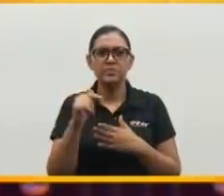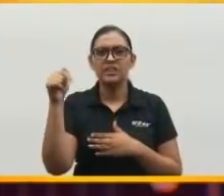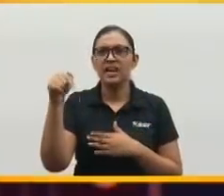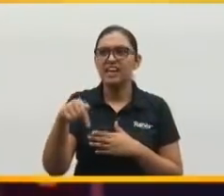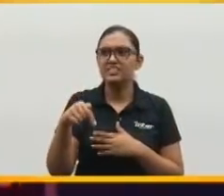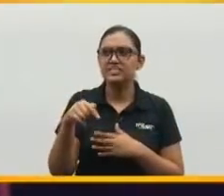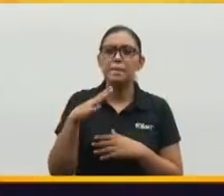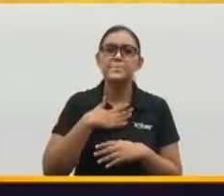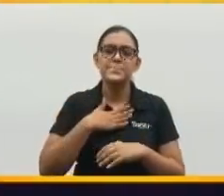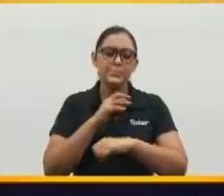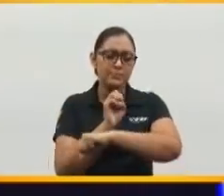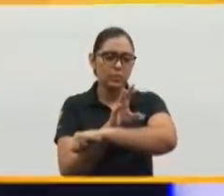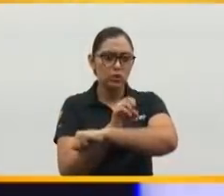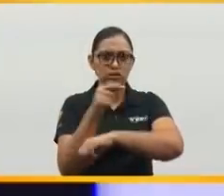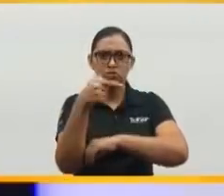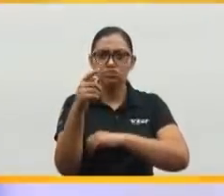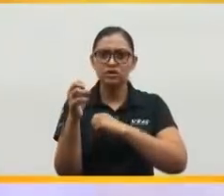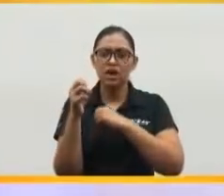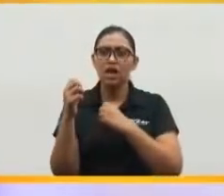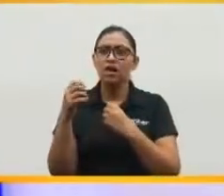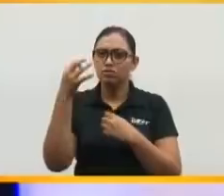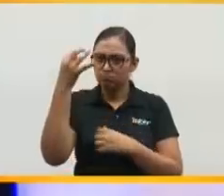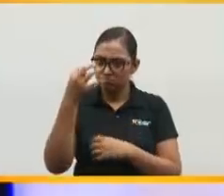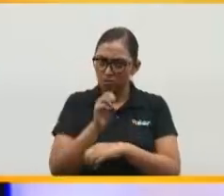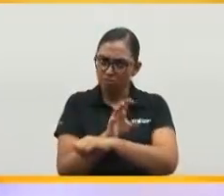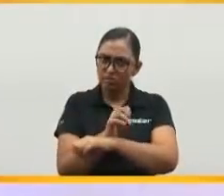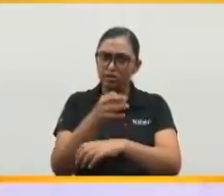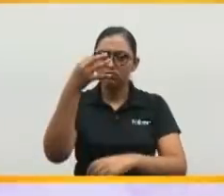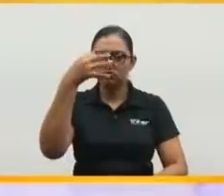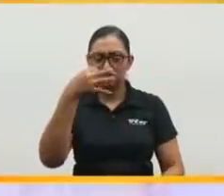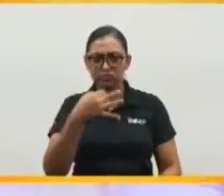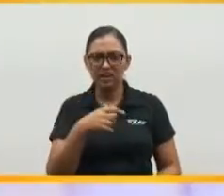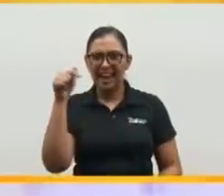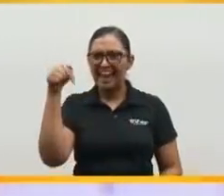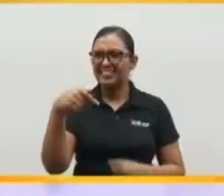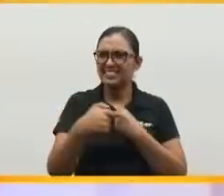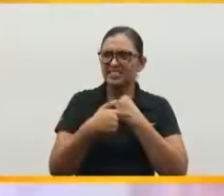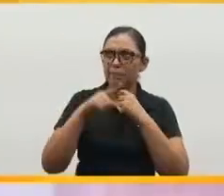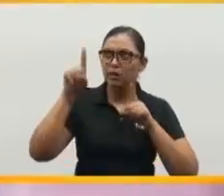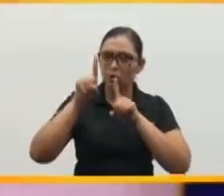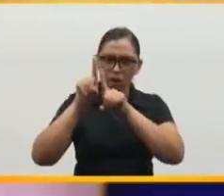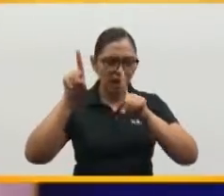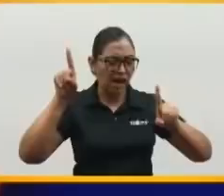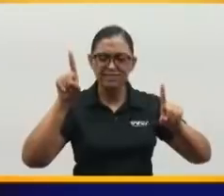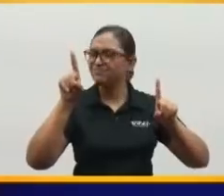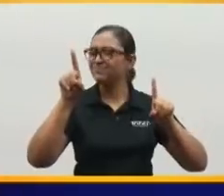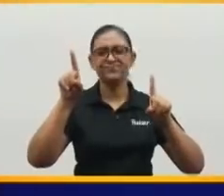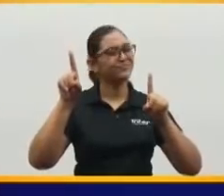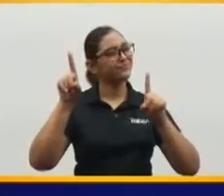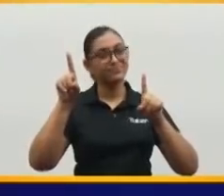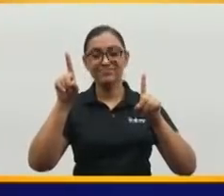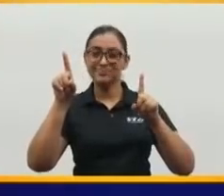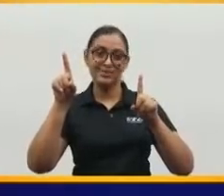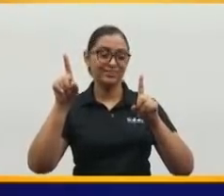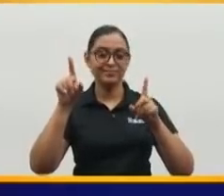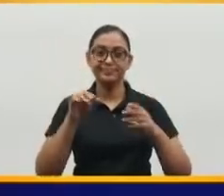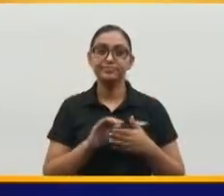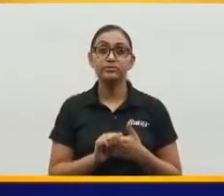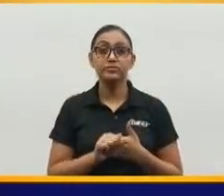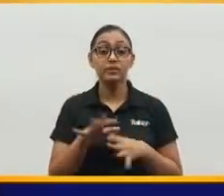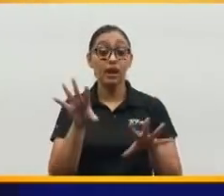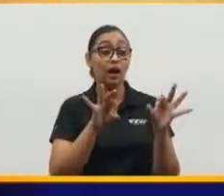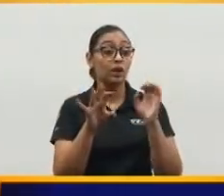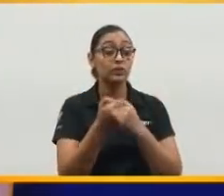momento de retirarnos de la presencia de Dios. Que este no sea el momento de retirarnos de la presencia de Dios.